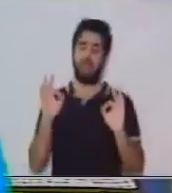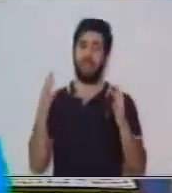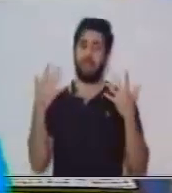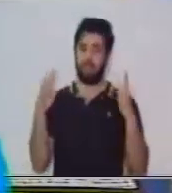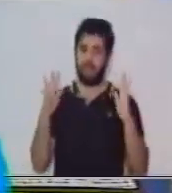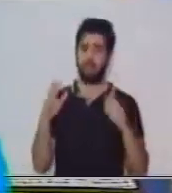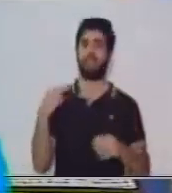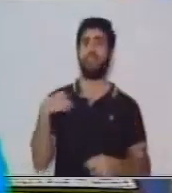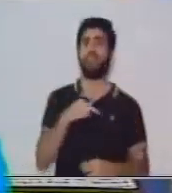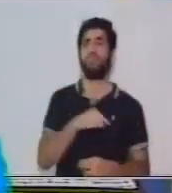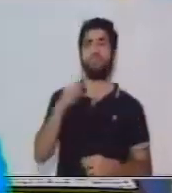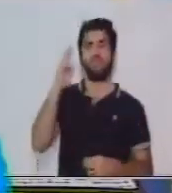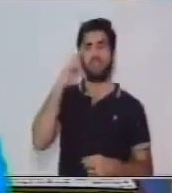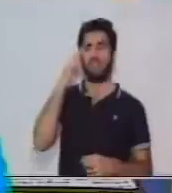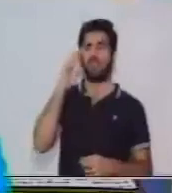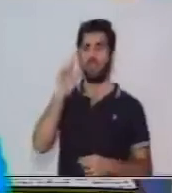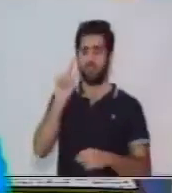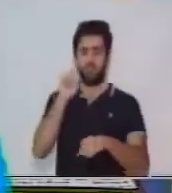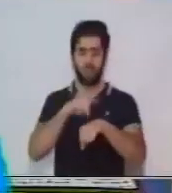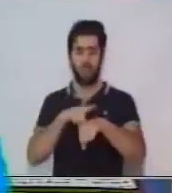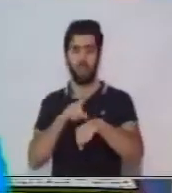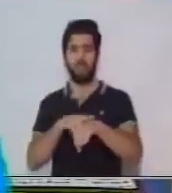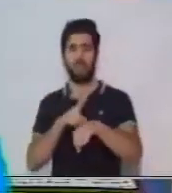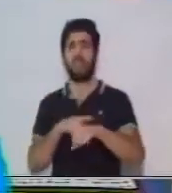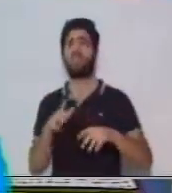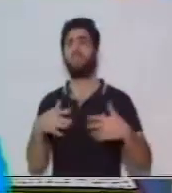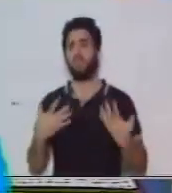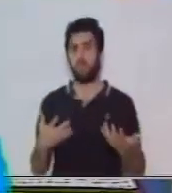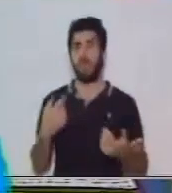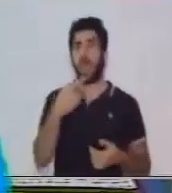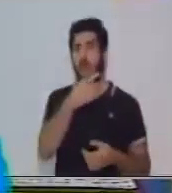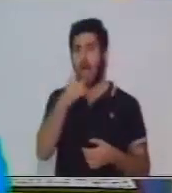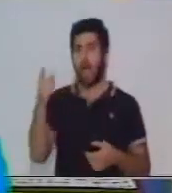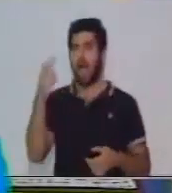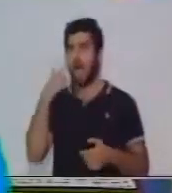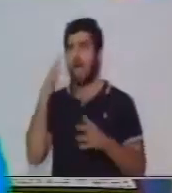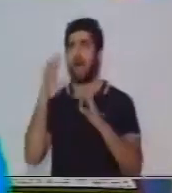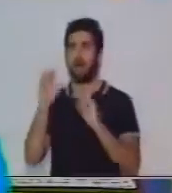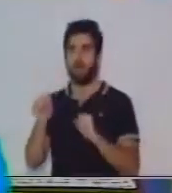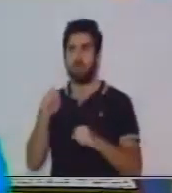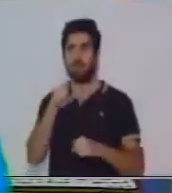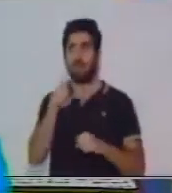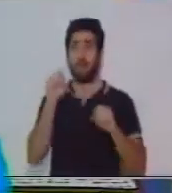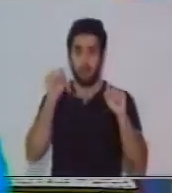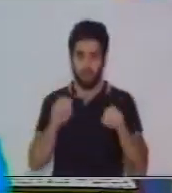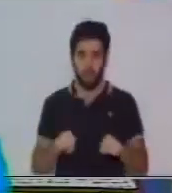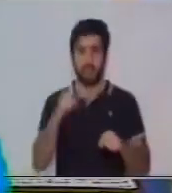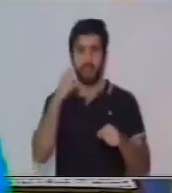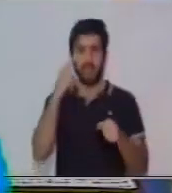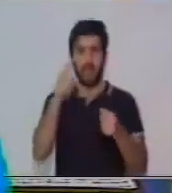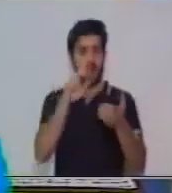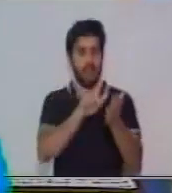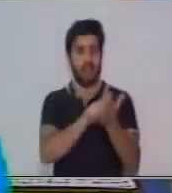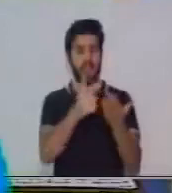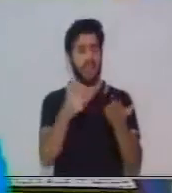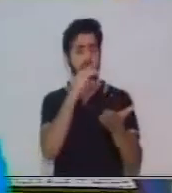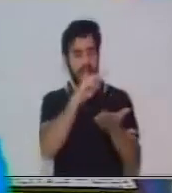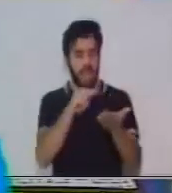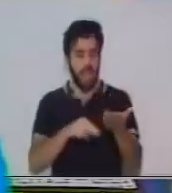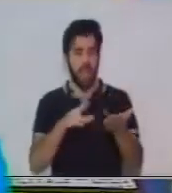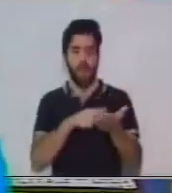Recordemos por un momento, ¿quién de ustedes, ahorita que están en casa, han podido leer algún